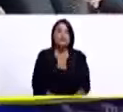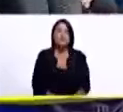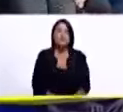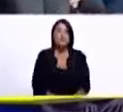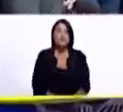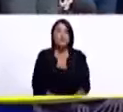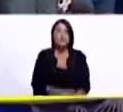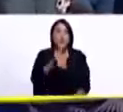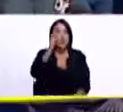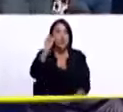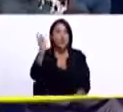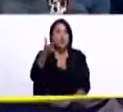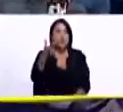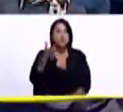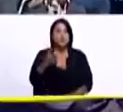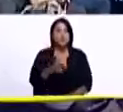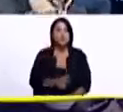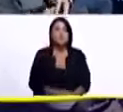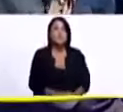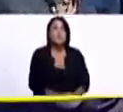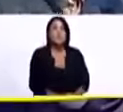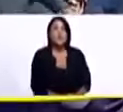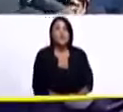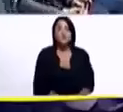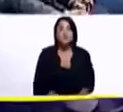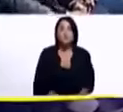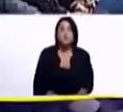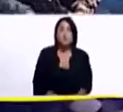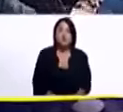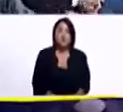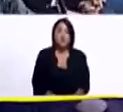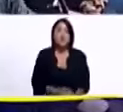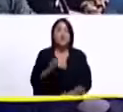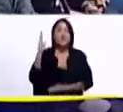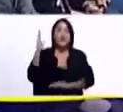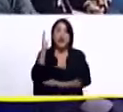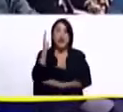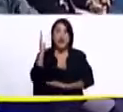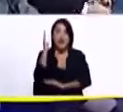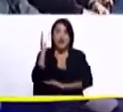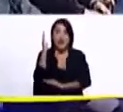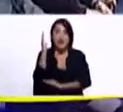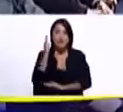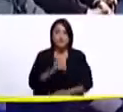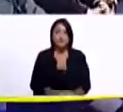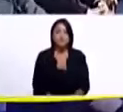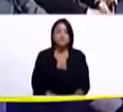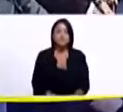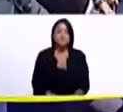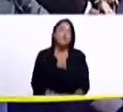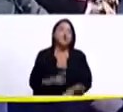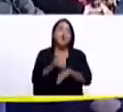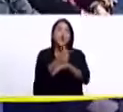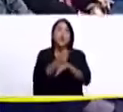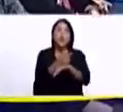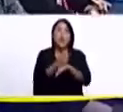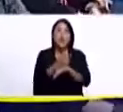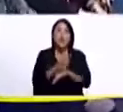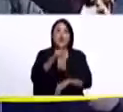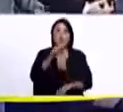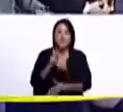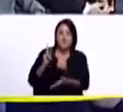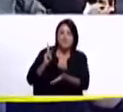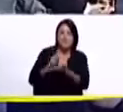gobernador del Guárico, Adolfo Pereira, gobernador de Lara, José Alejandro Terán, que acaba de